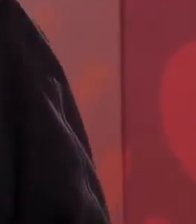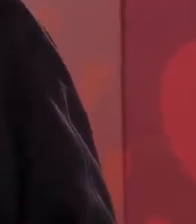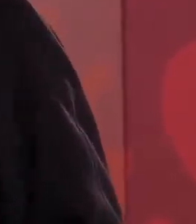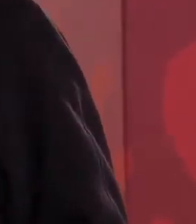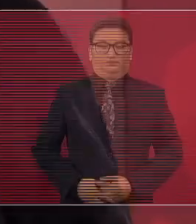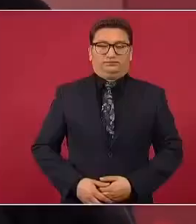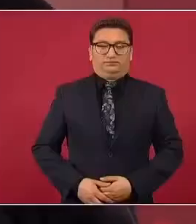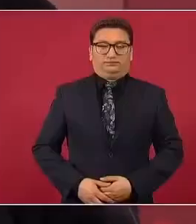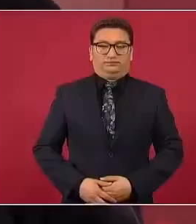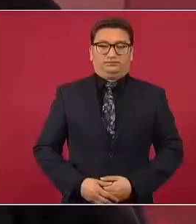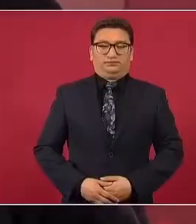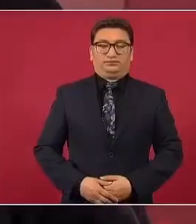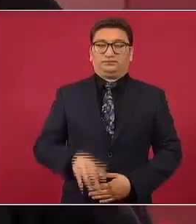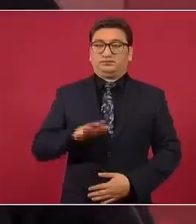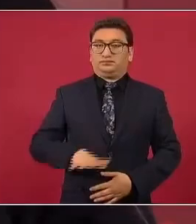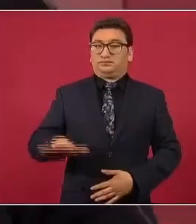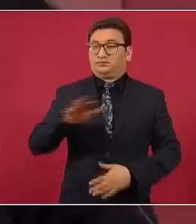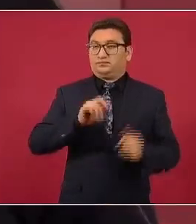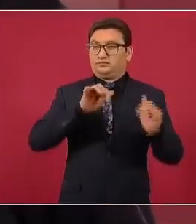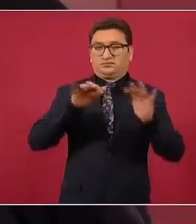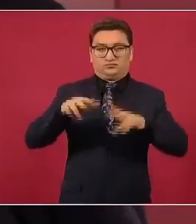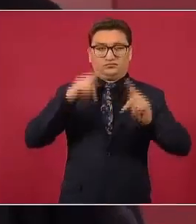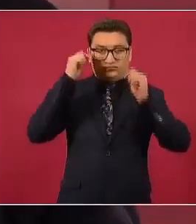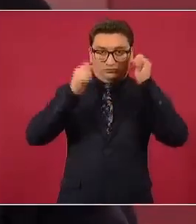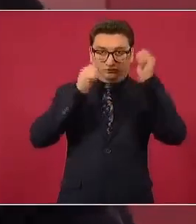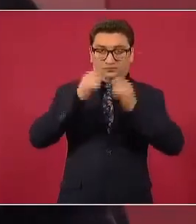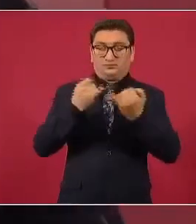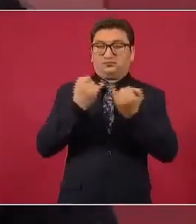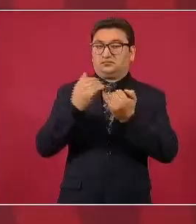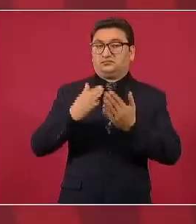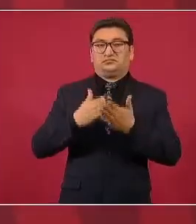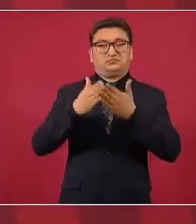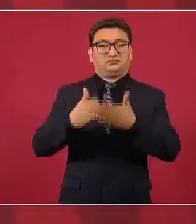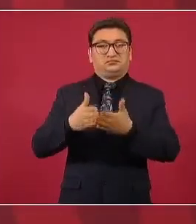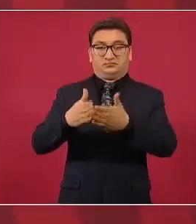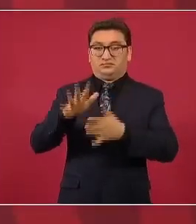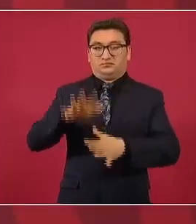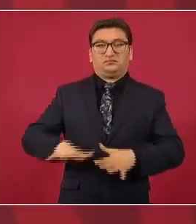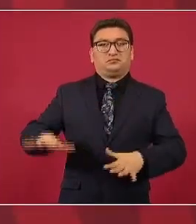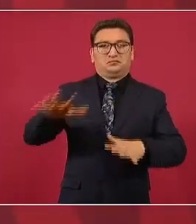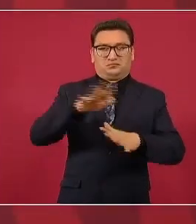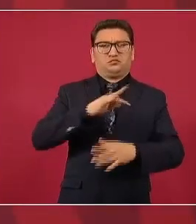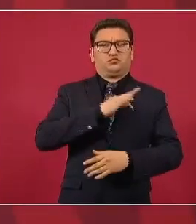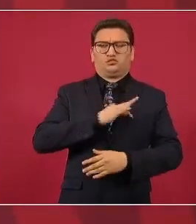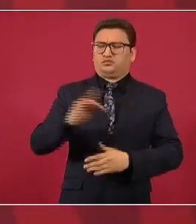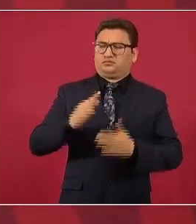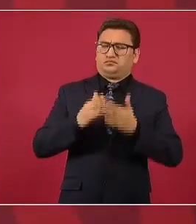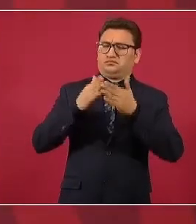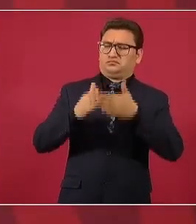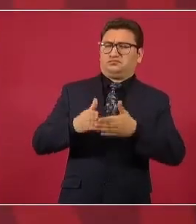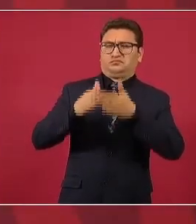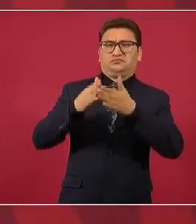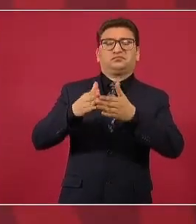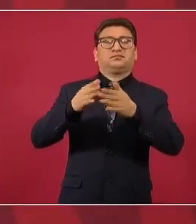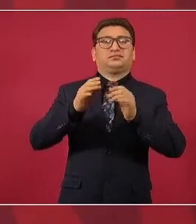turístico, y que el puerto incluso sea para cruceros.